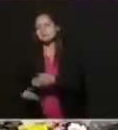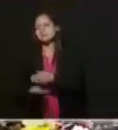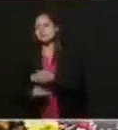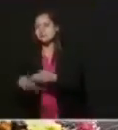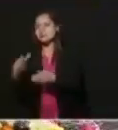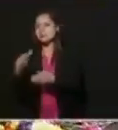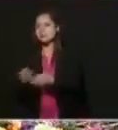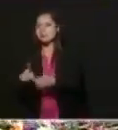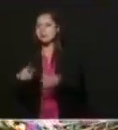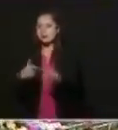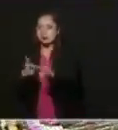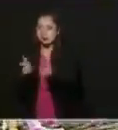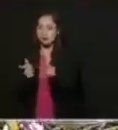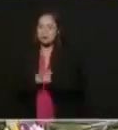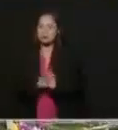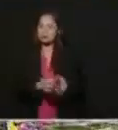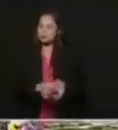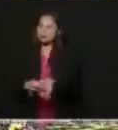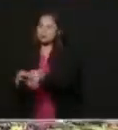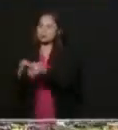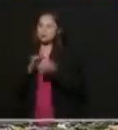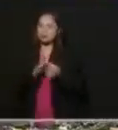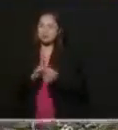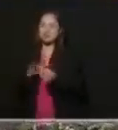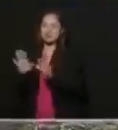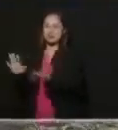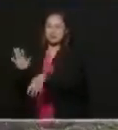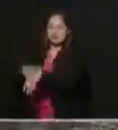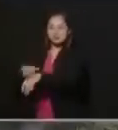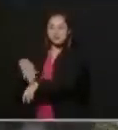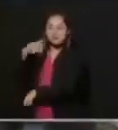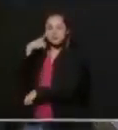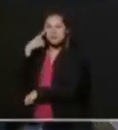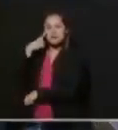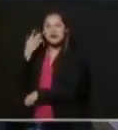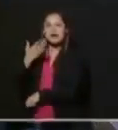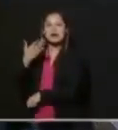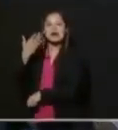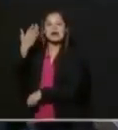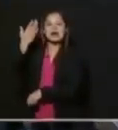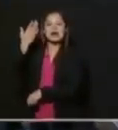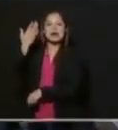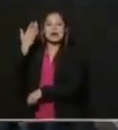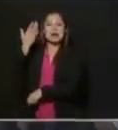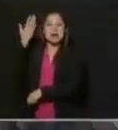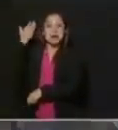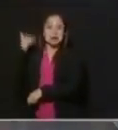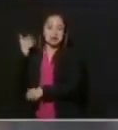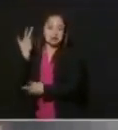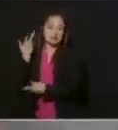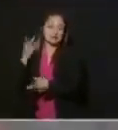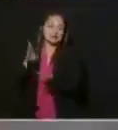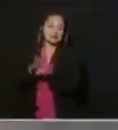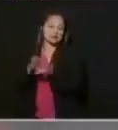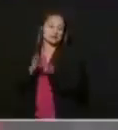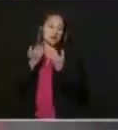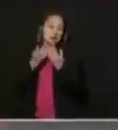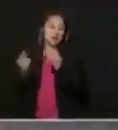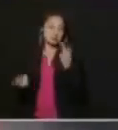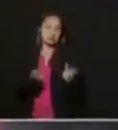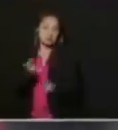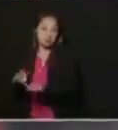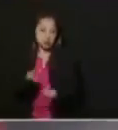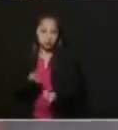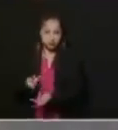y hay que comentar algo, es que esto de las consultas, bueno, antes nos consultan a nosotros los ladinos, pero firmado ante